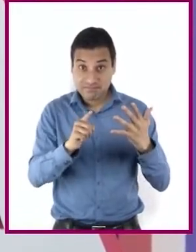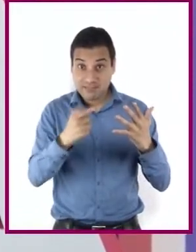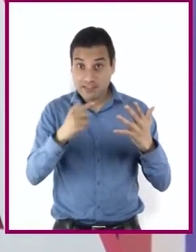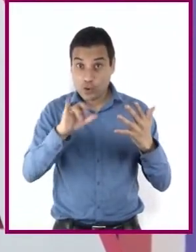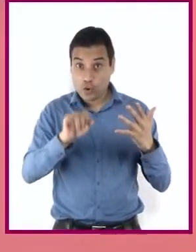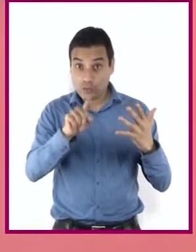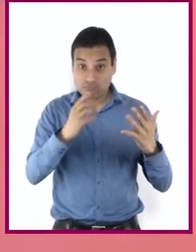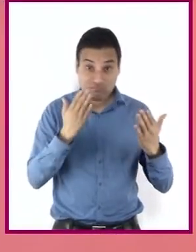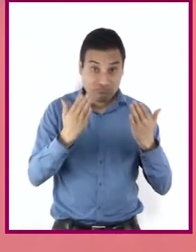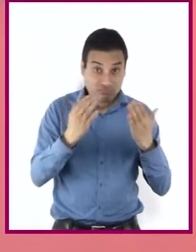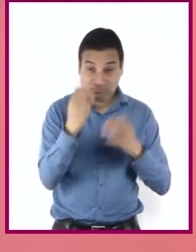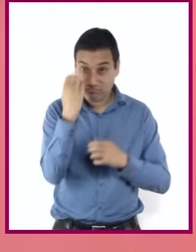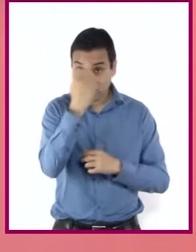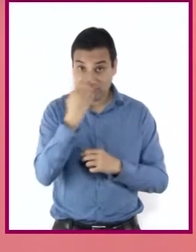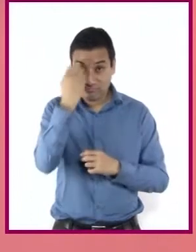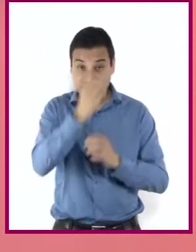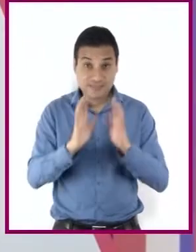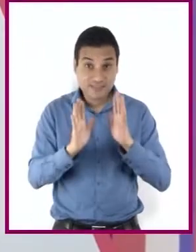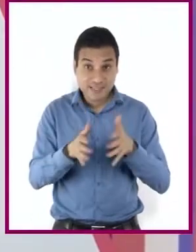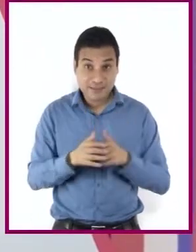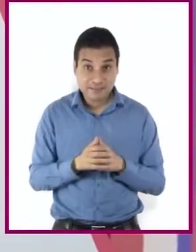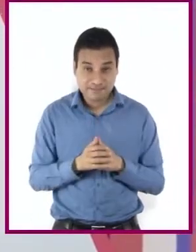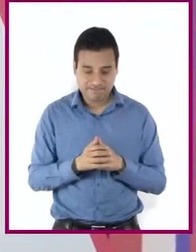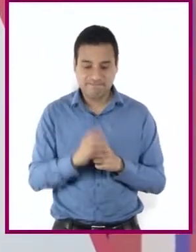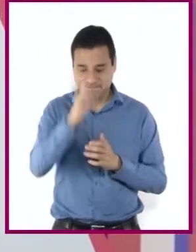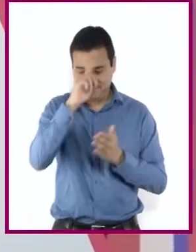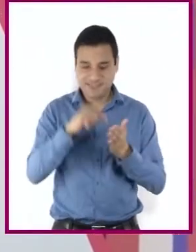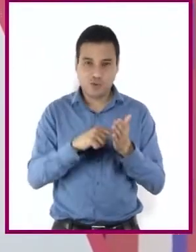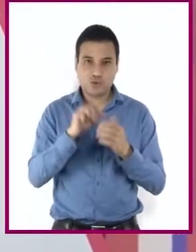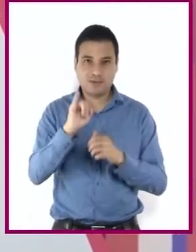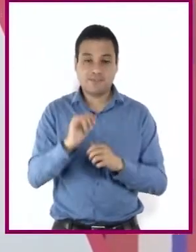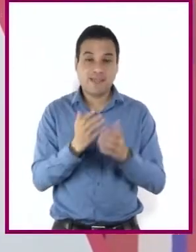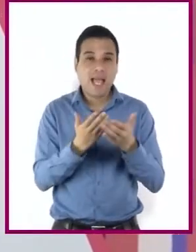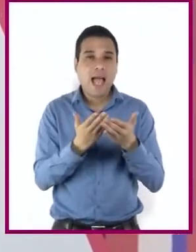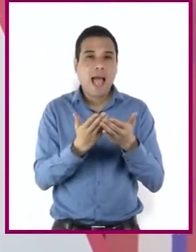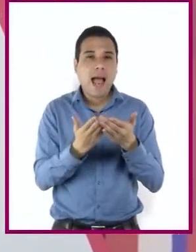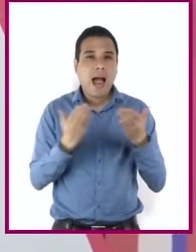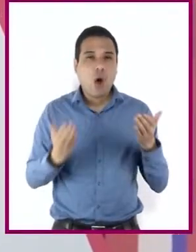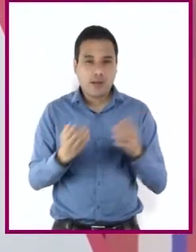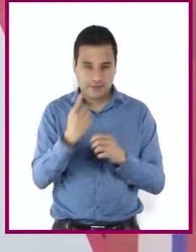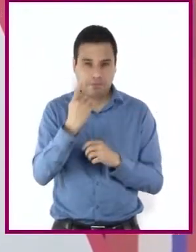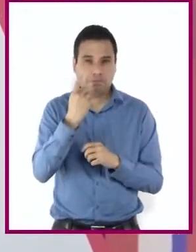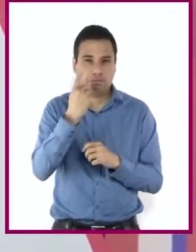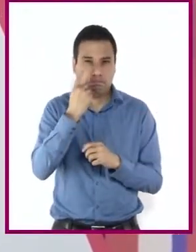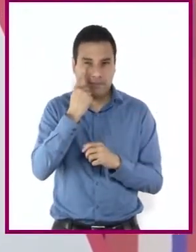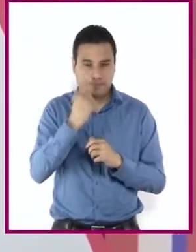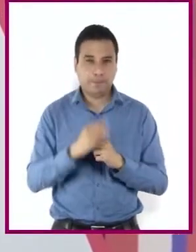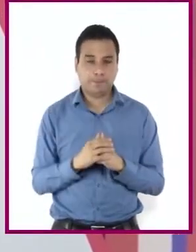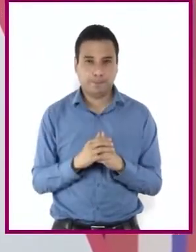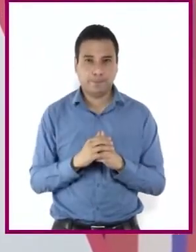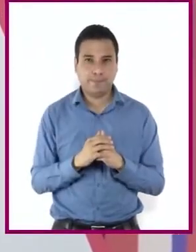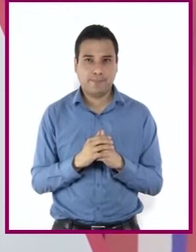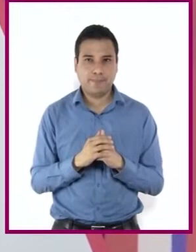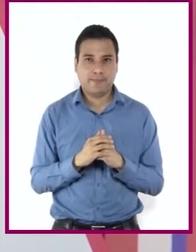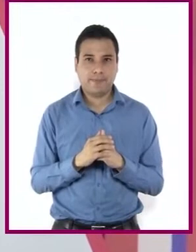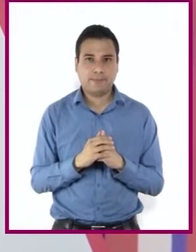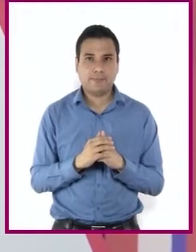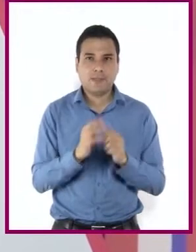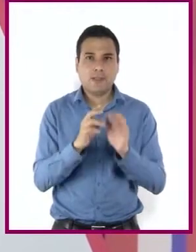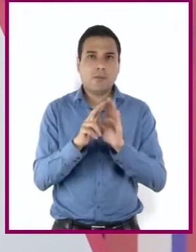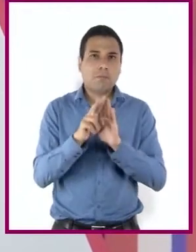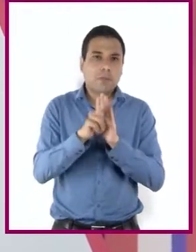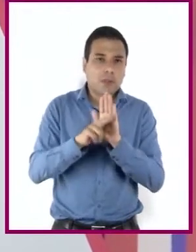Estoy segura de que sí. Ahora bien, profesora Marisol, vamos a visualizar las autoevaluaciones de los apoyos